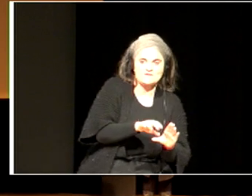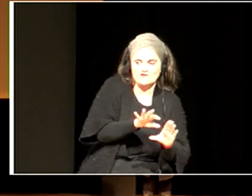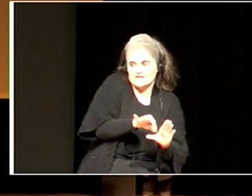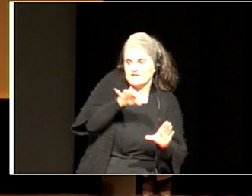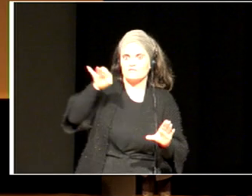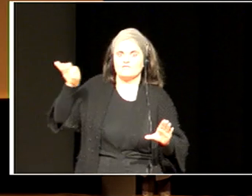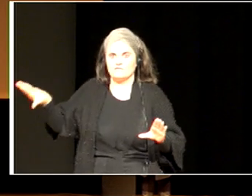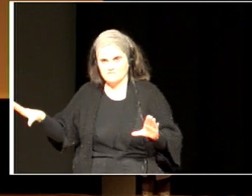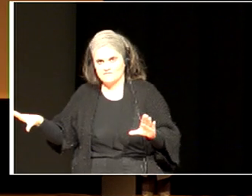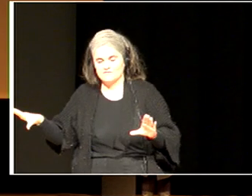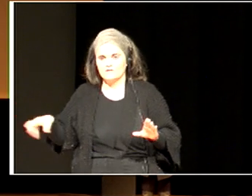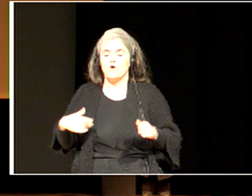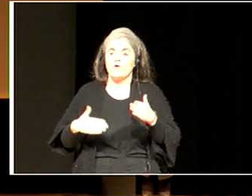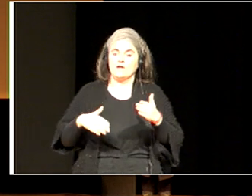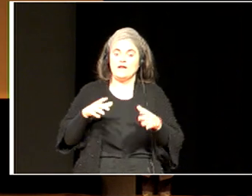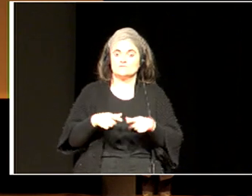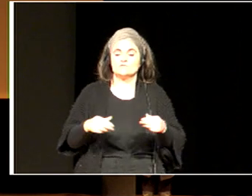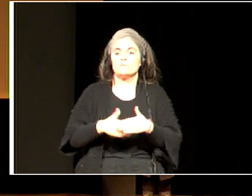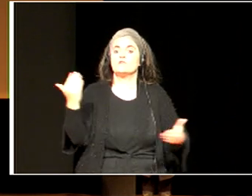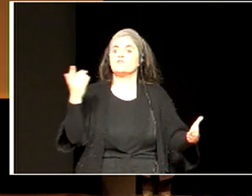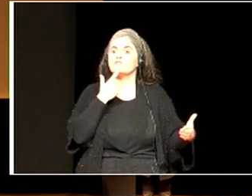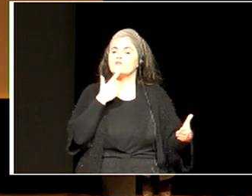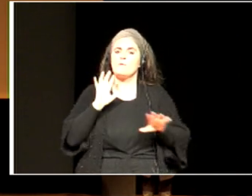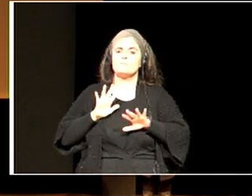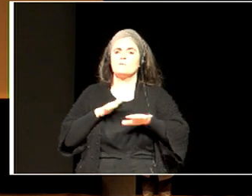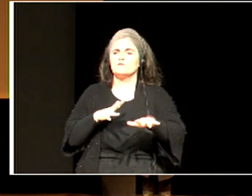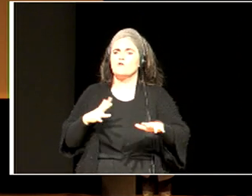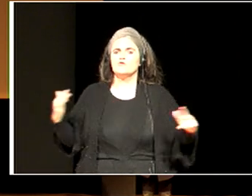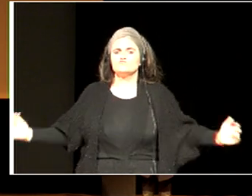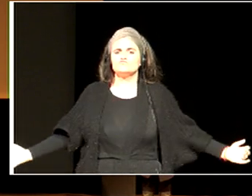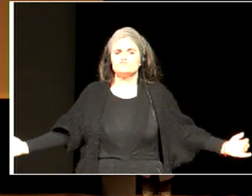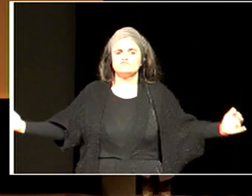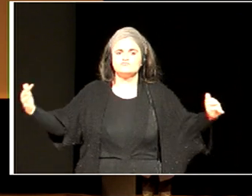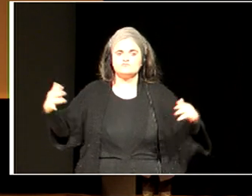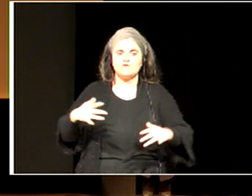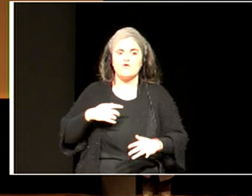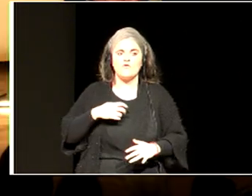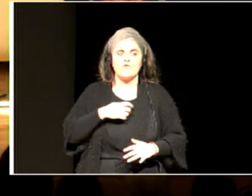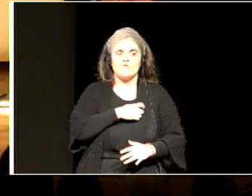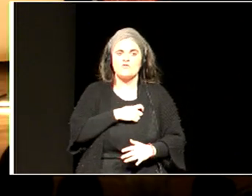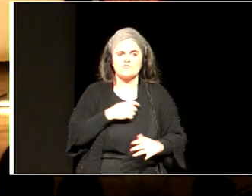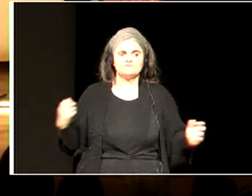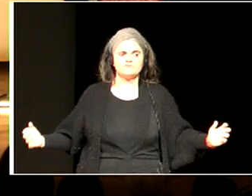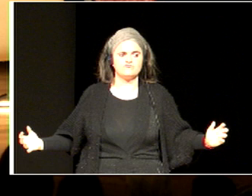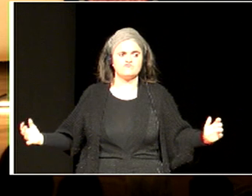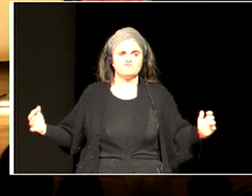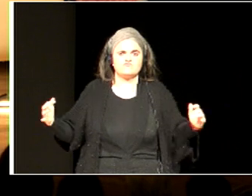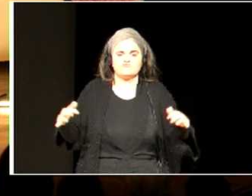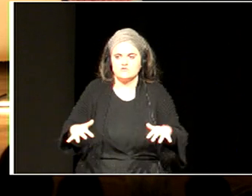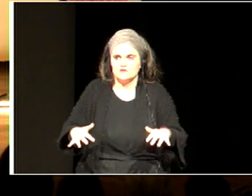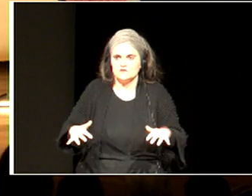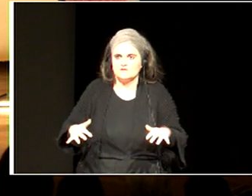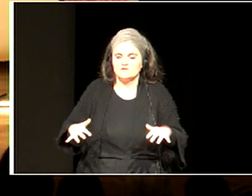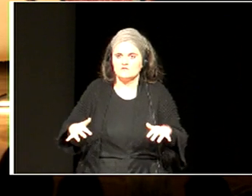dice un periódico de asturias a la manifestación acudieron muchos funcionarios y aquí la gente ingenua que piensa que existe el